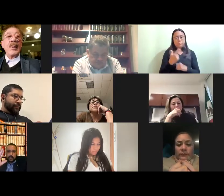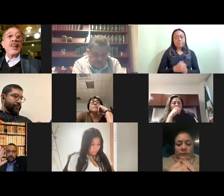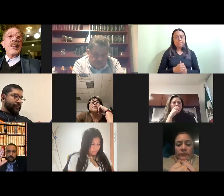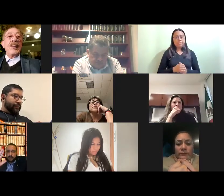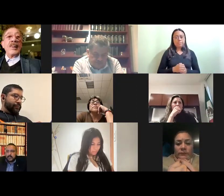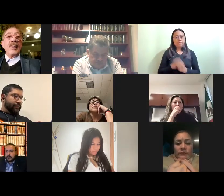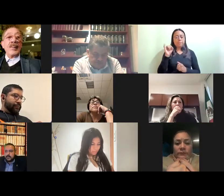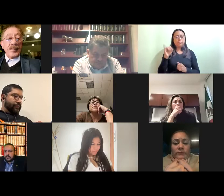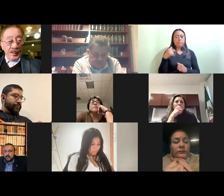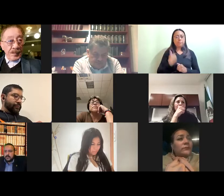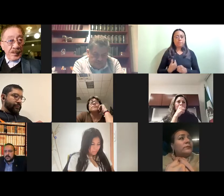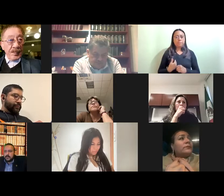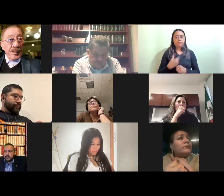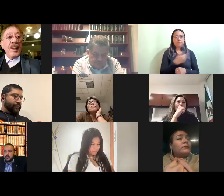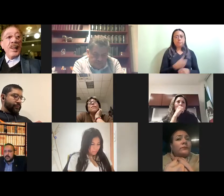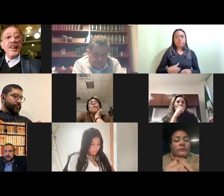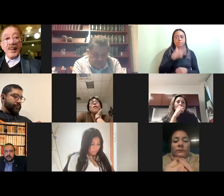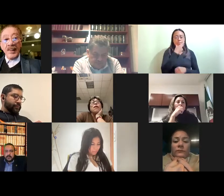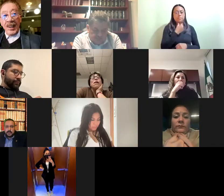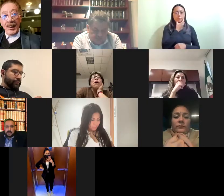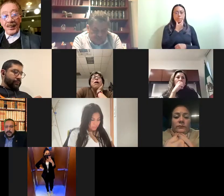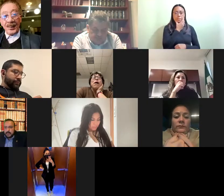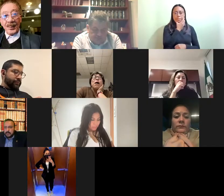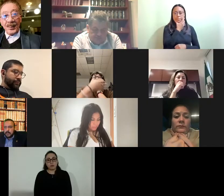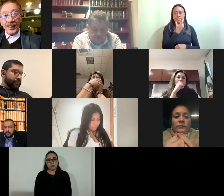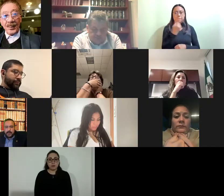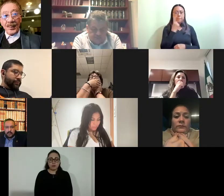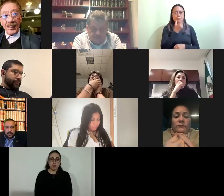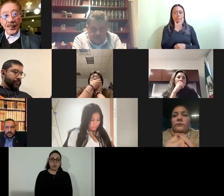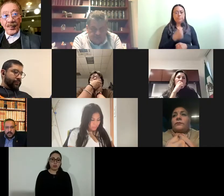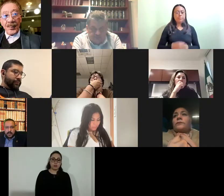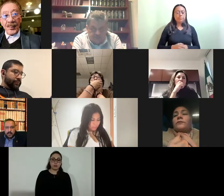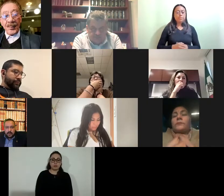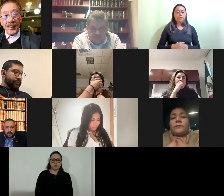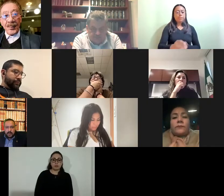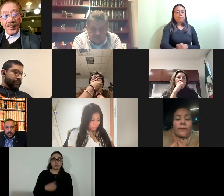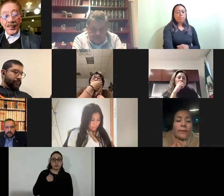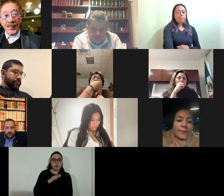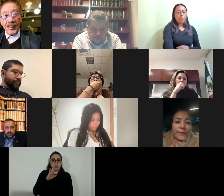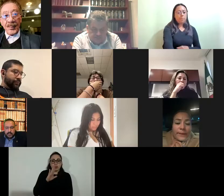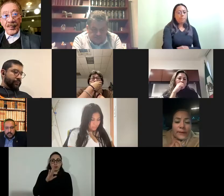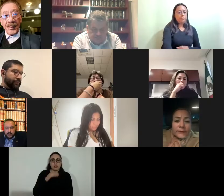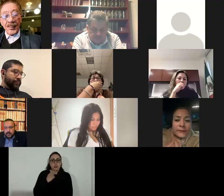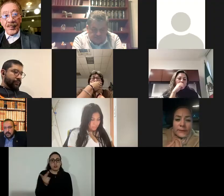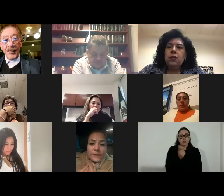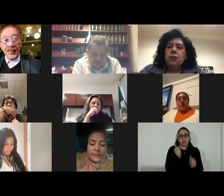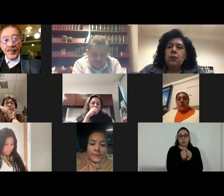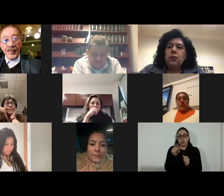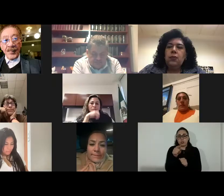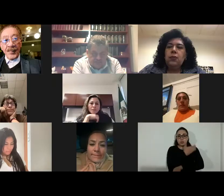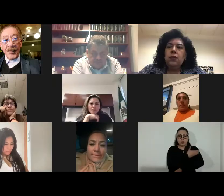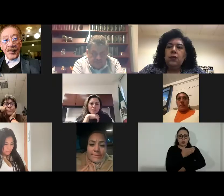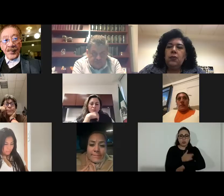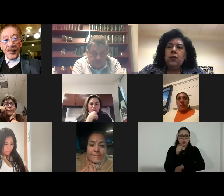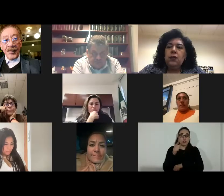Sí, yo, presidente. Diputado. Adelante. Sí, preguntarle a los compañeros Royfield y la